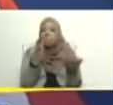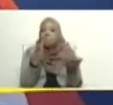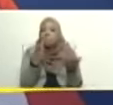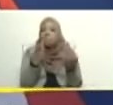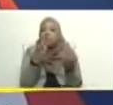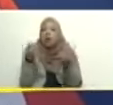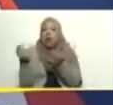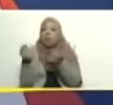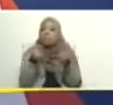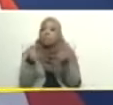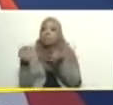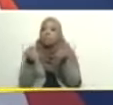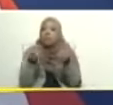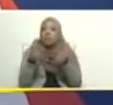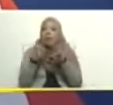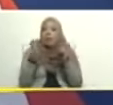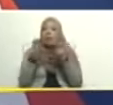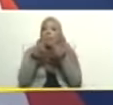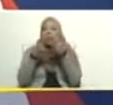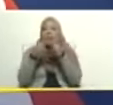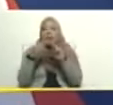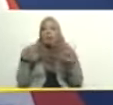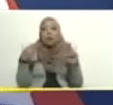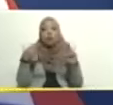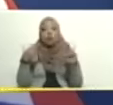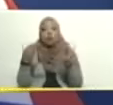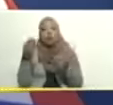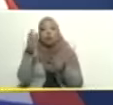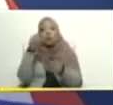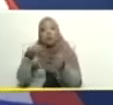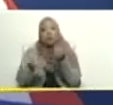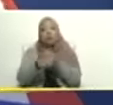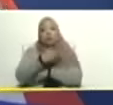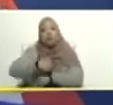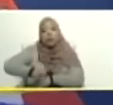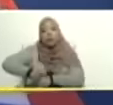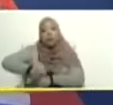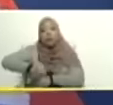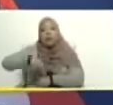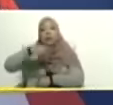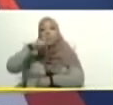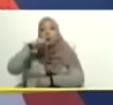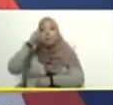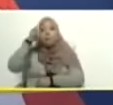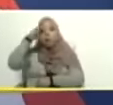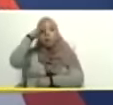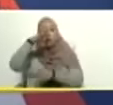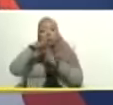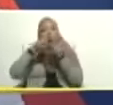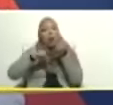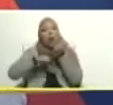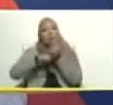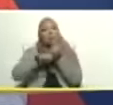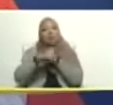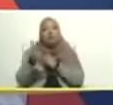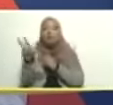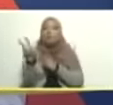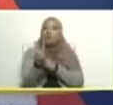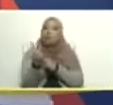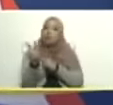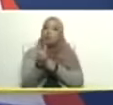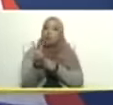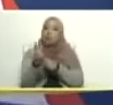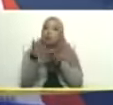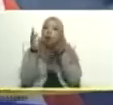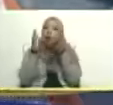conversado intensamente los temas de la paz. Le he ratificado al presidente Petro todo el apoyo de Venezuela, absoluto y